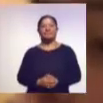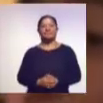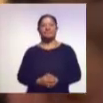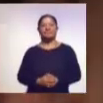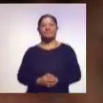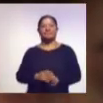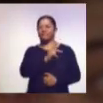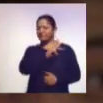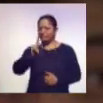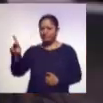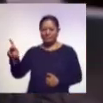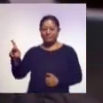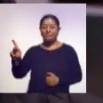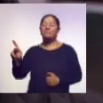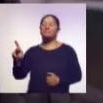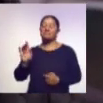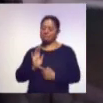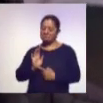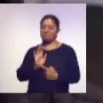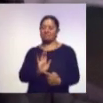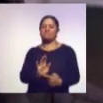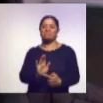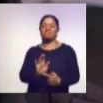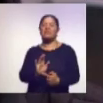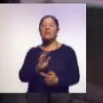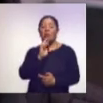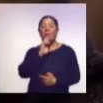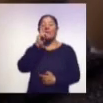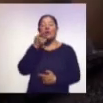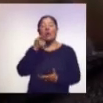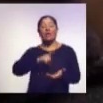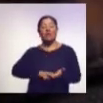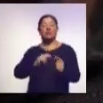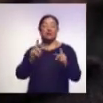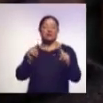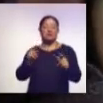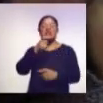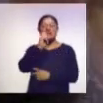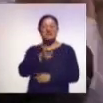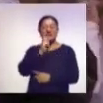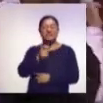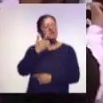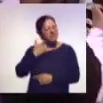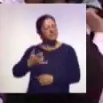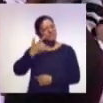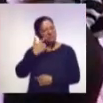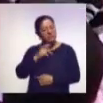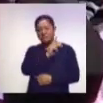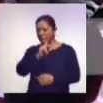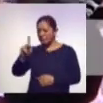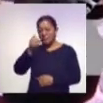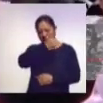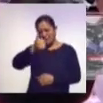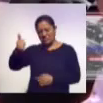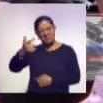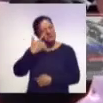Ustedes son entonces una muestra de lo mejor que significa ese esfuerzo de todos los tlaxcaltecas en favor